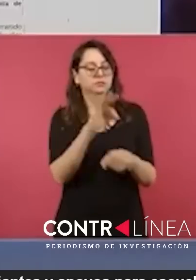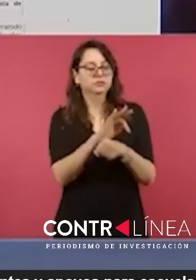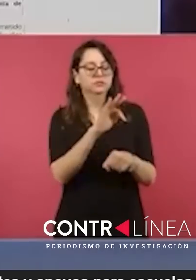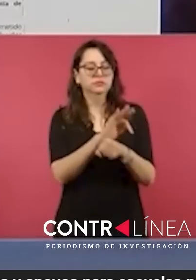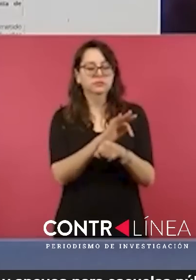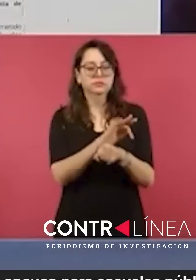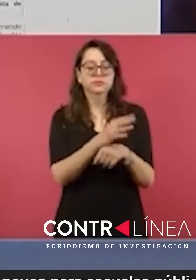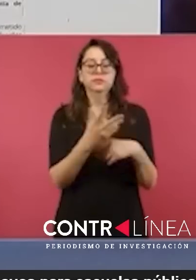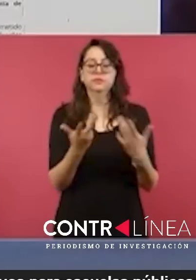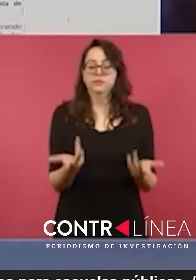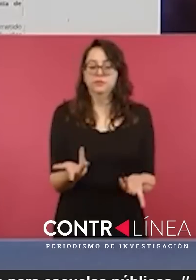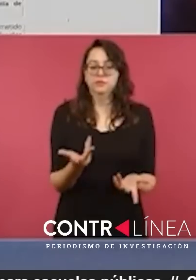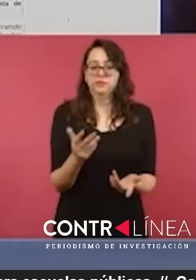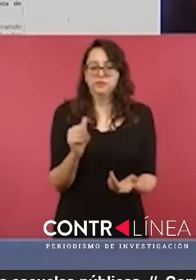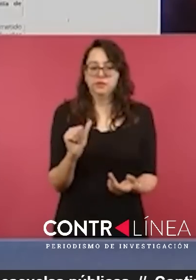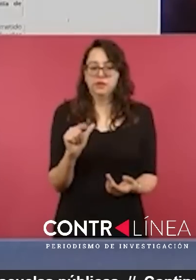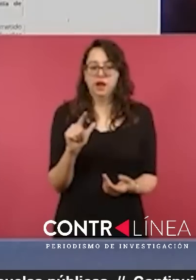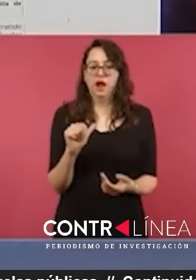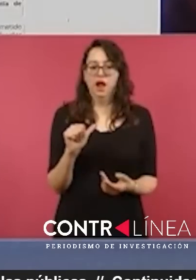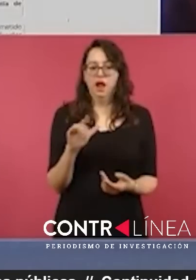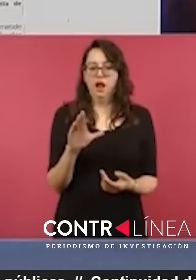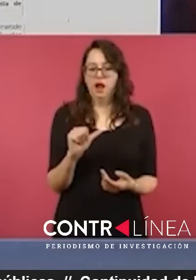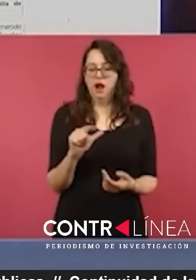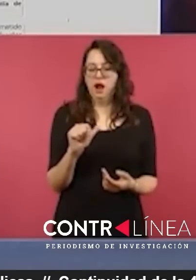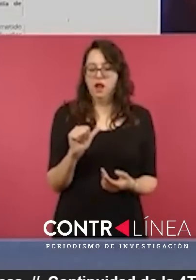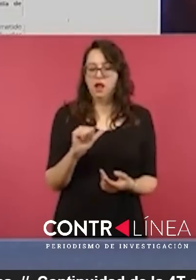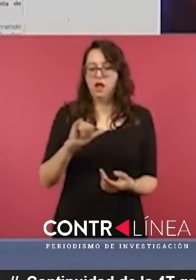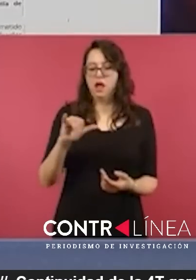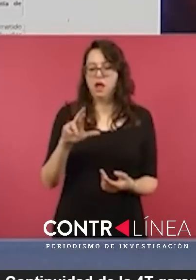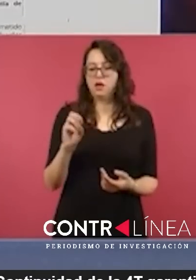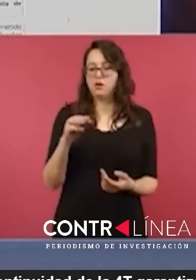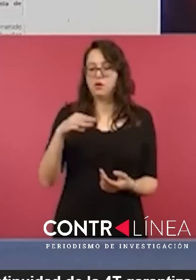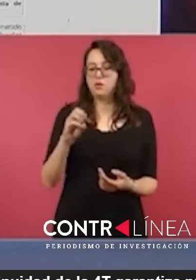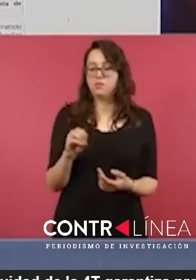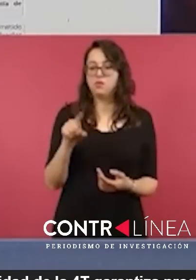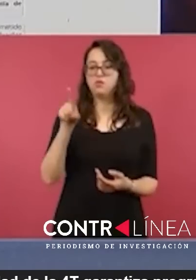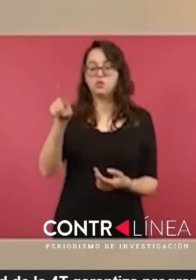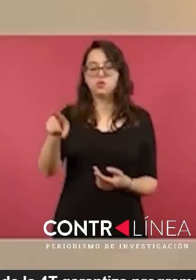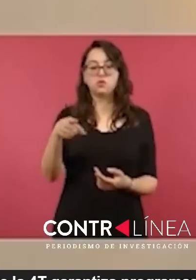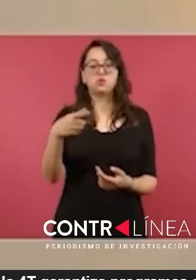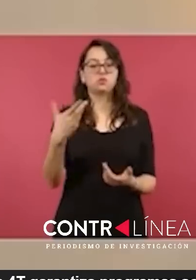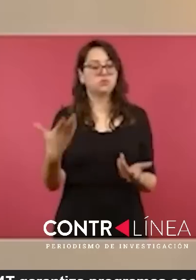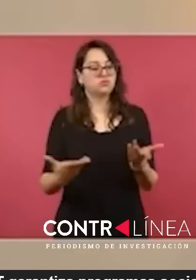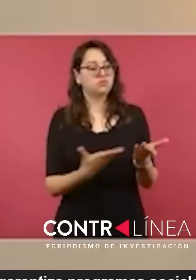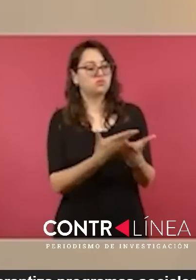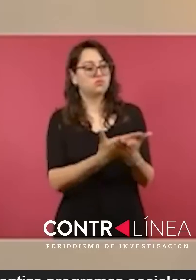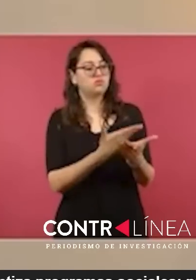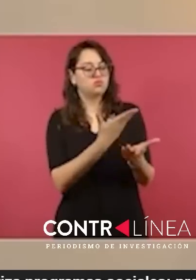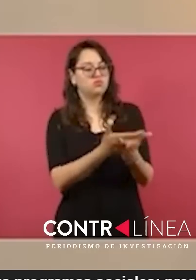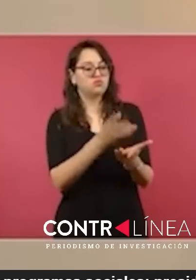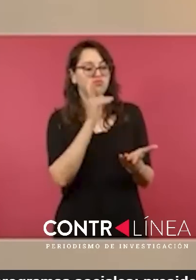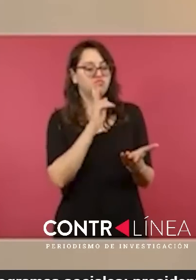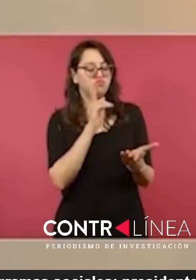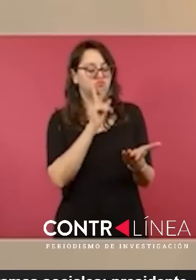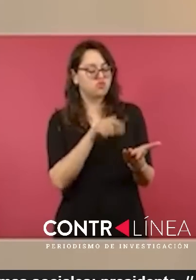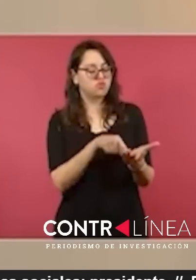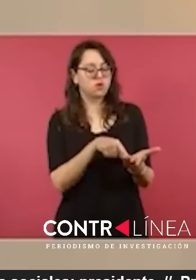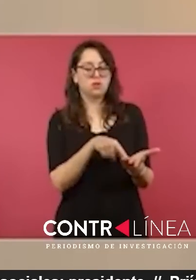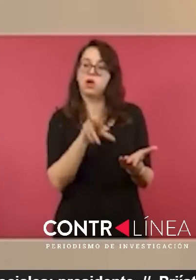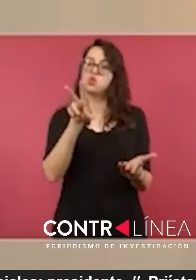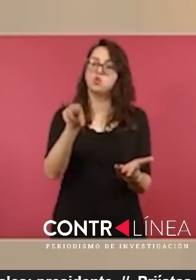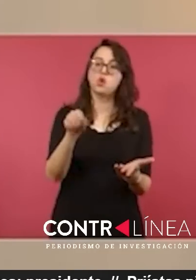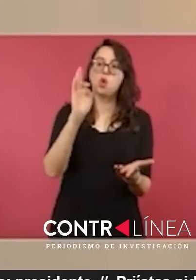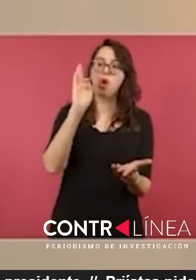juez Alcalá Romo, la inadmisión de las pruebas ofrecidas por Héctor N. resultó violatoria a